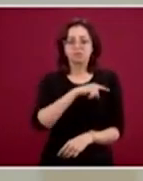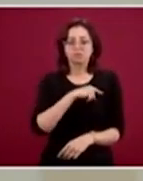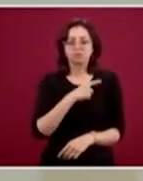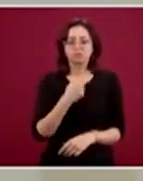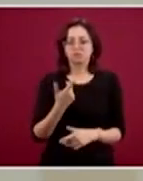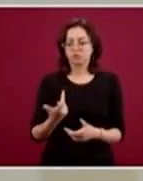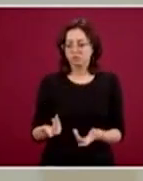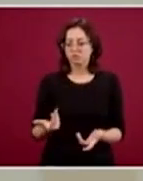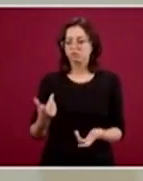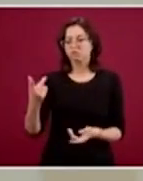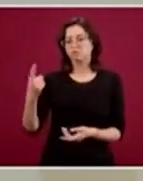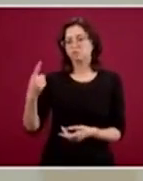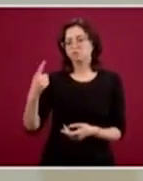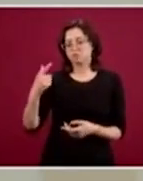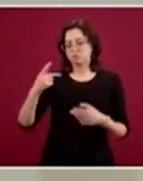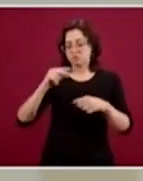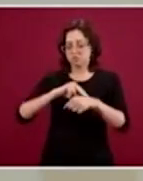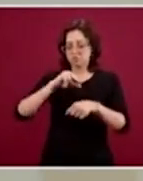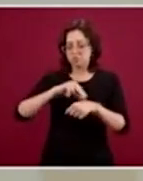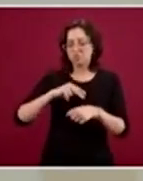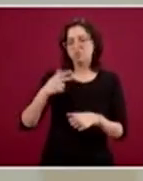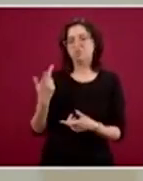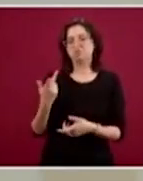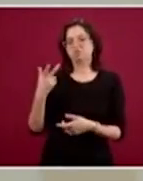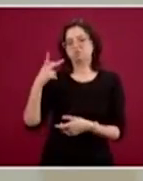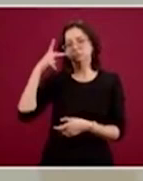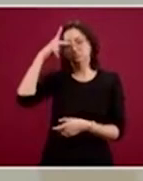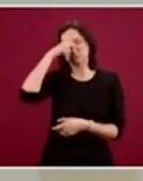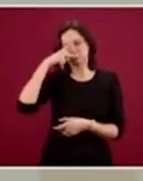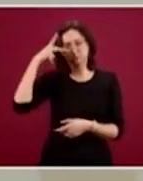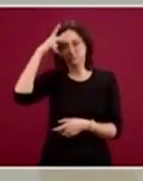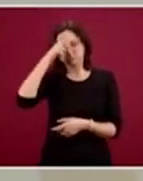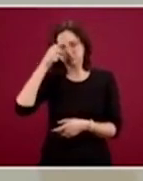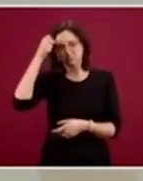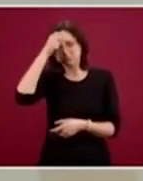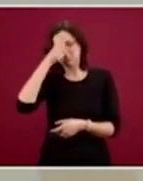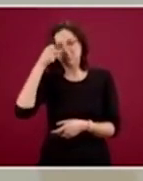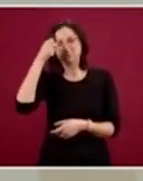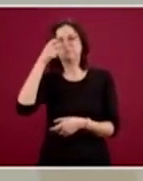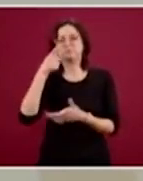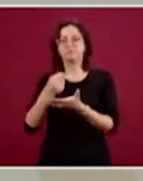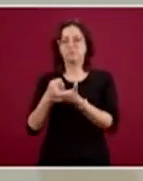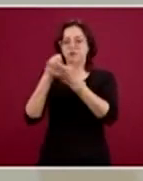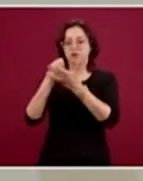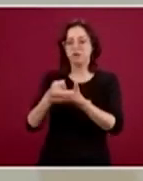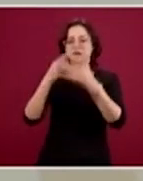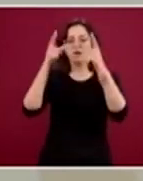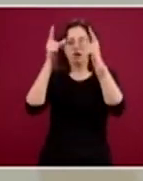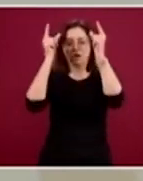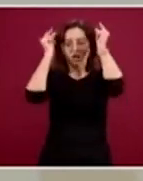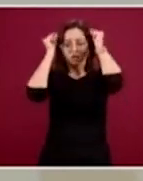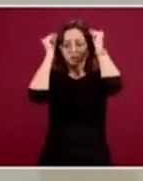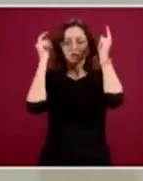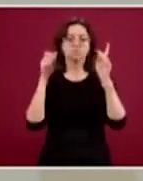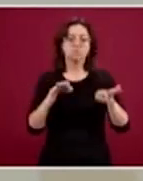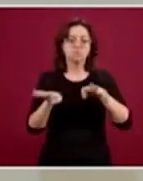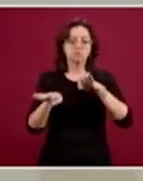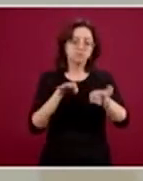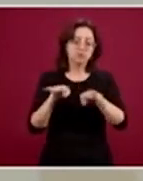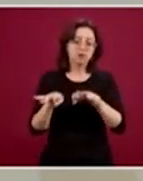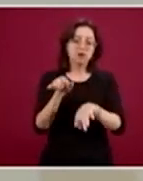profesionales de la salud mental, psiquiatras, terapeutas, enfermeros, enfermeras, trabajadores sociales,